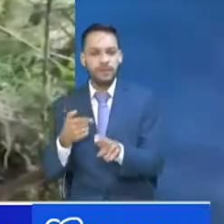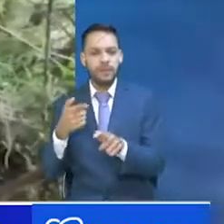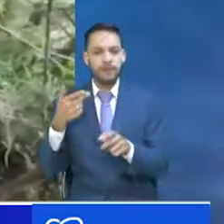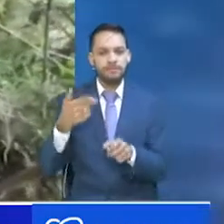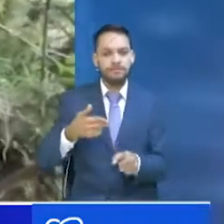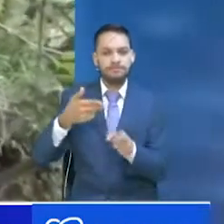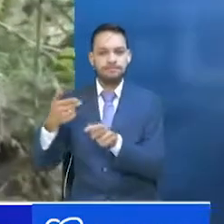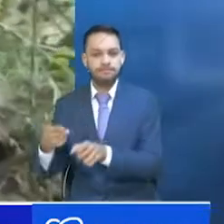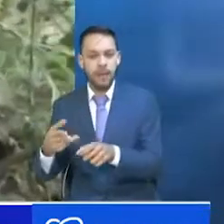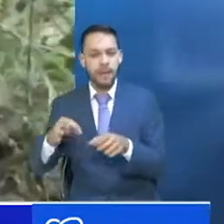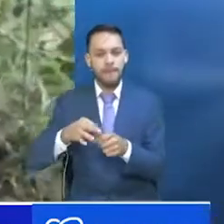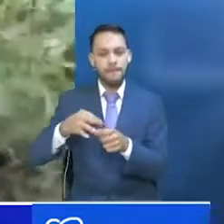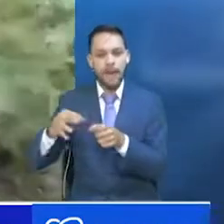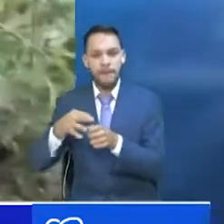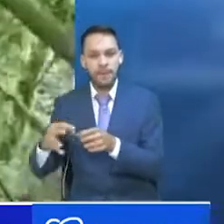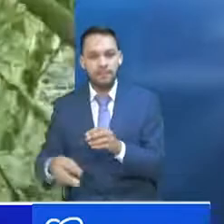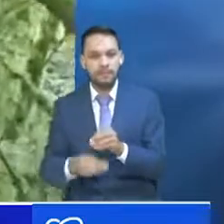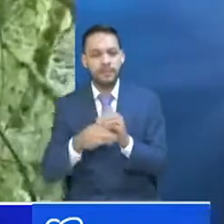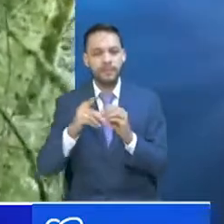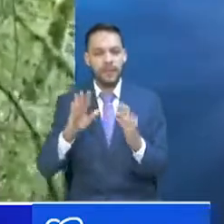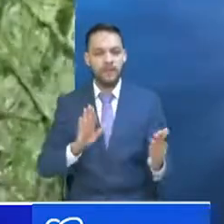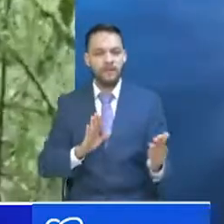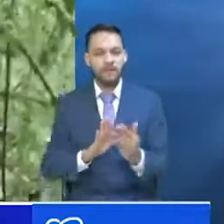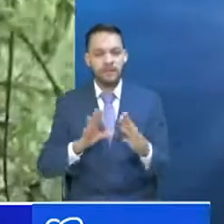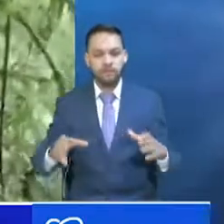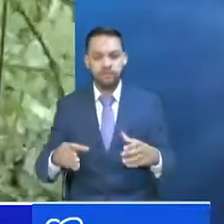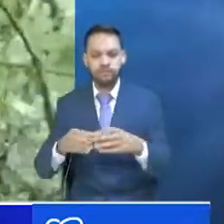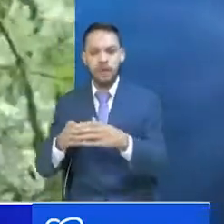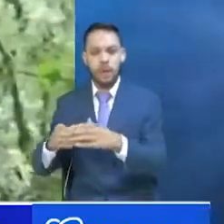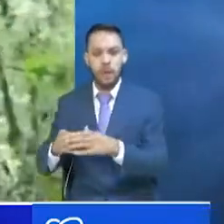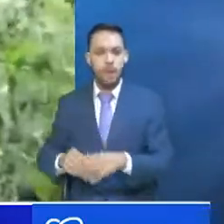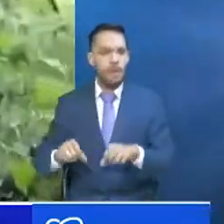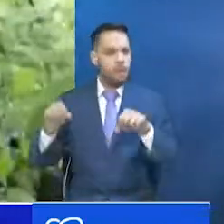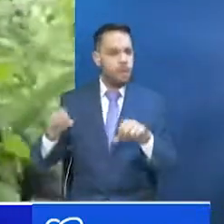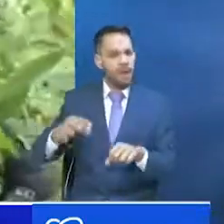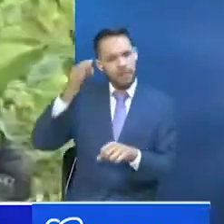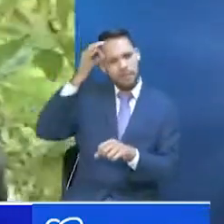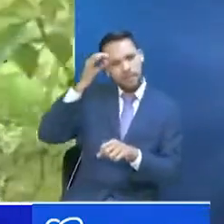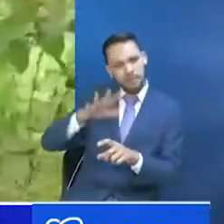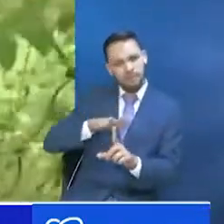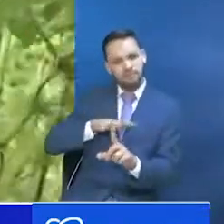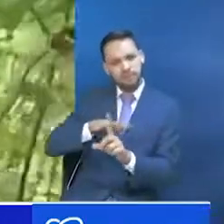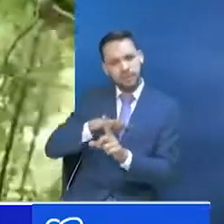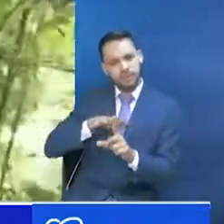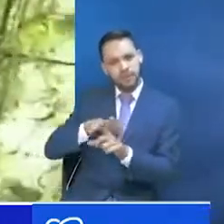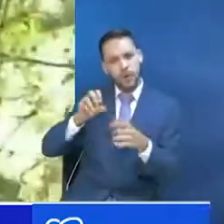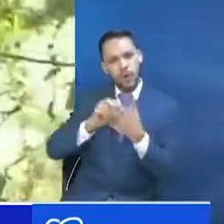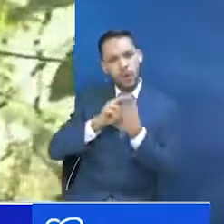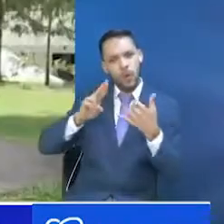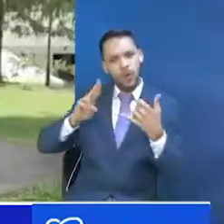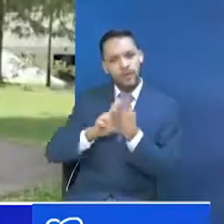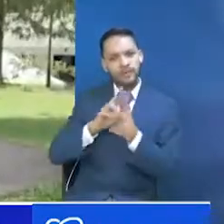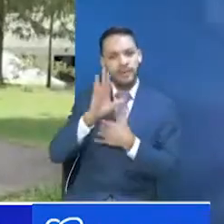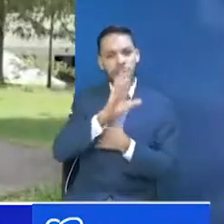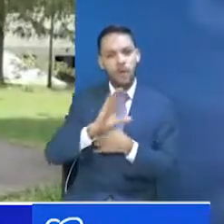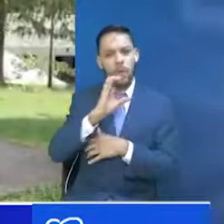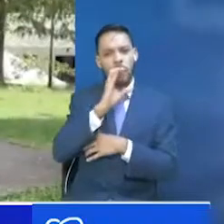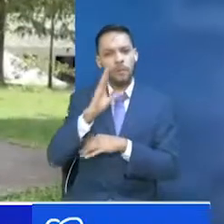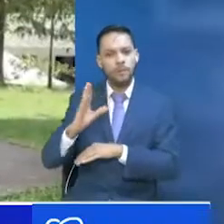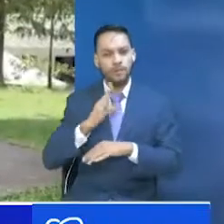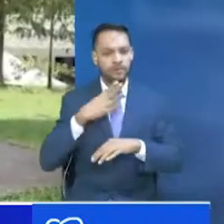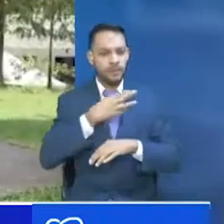de ln frente manuel hernández del boch y con el que posiblemente podrían afectar la región noroccidental del país con este